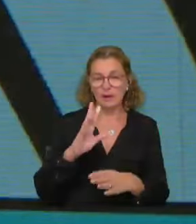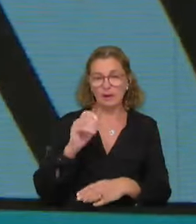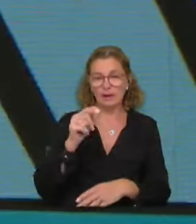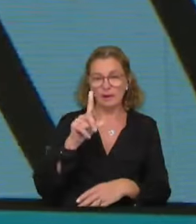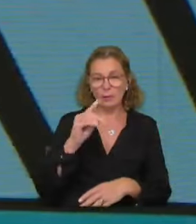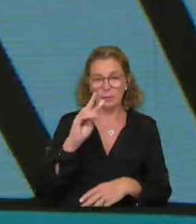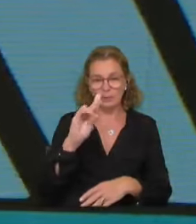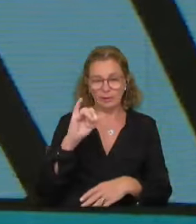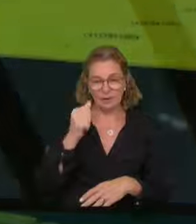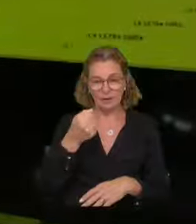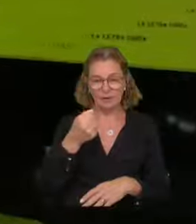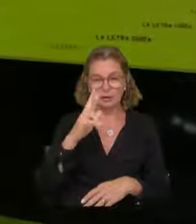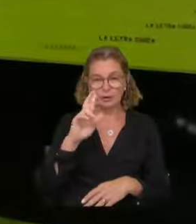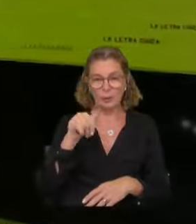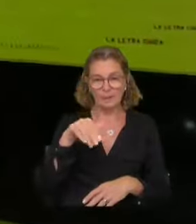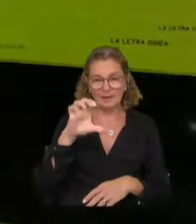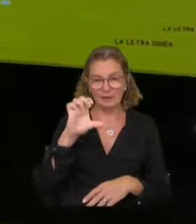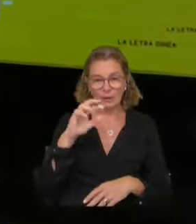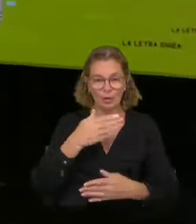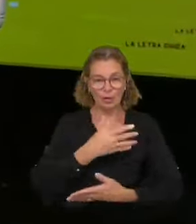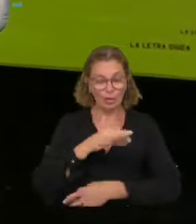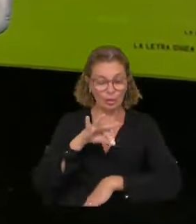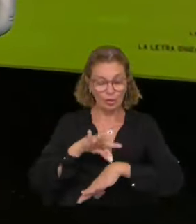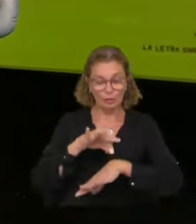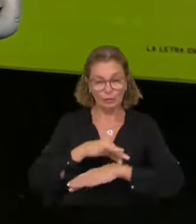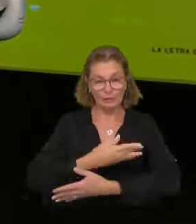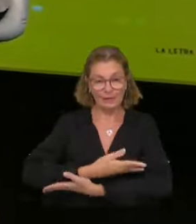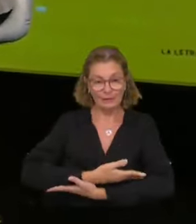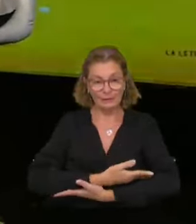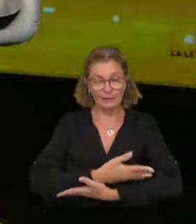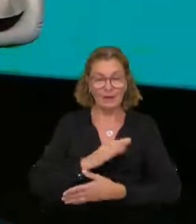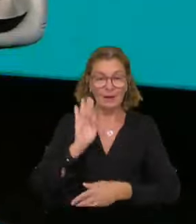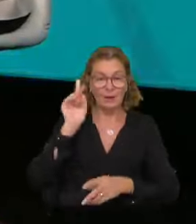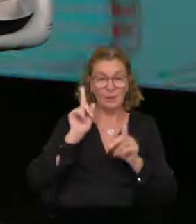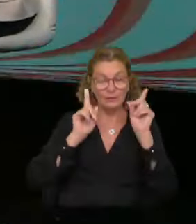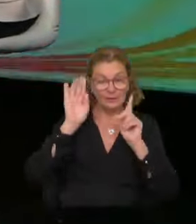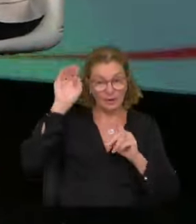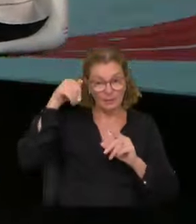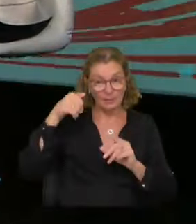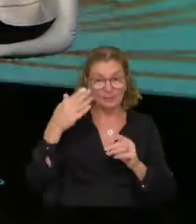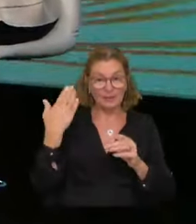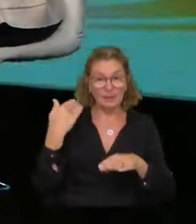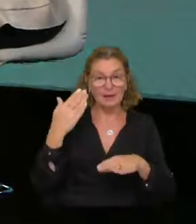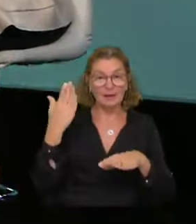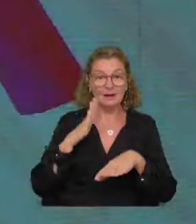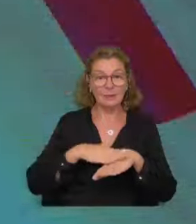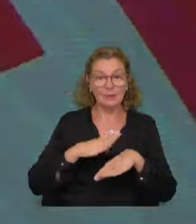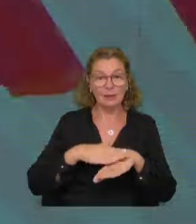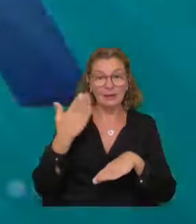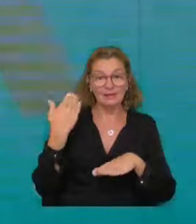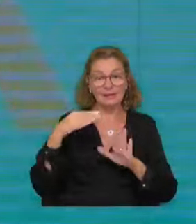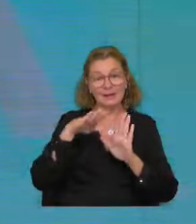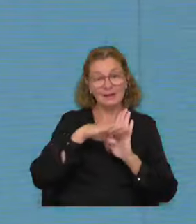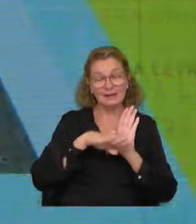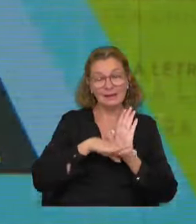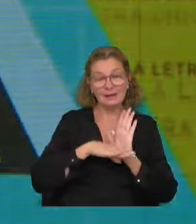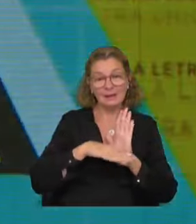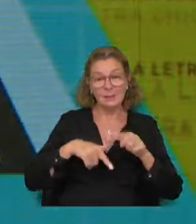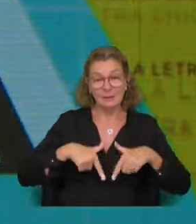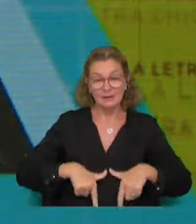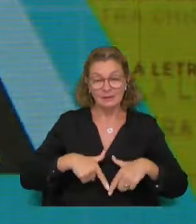Claudia es grado cuatro de pediatría de la Facultad de Medicina de la Universidad de la república Y también ex responsable del programa de niñez del Ministerio de salud